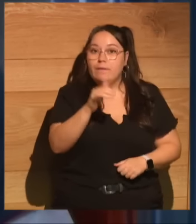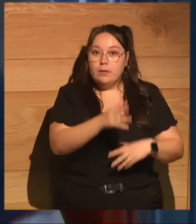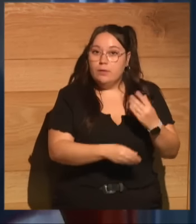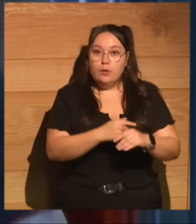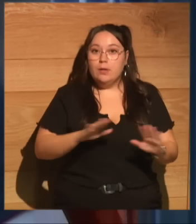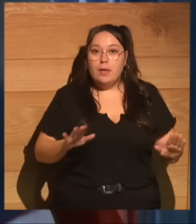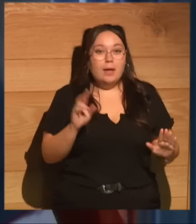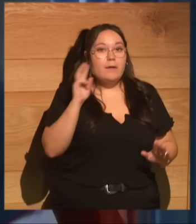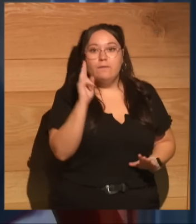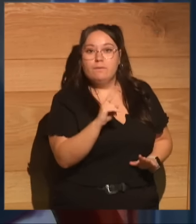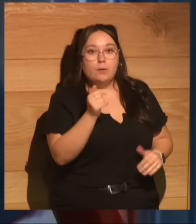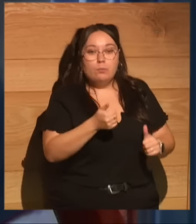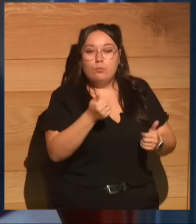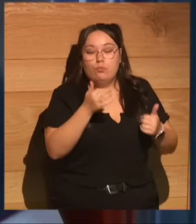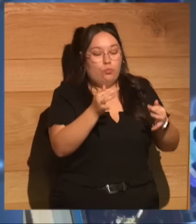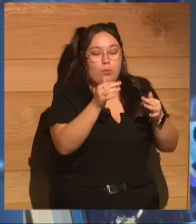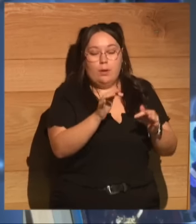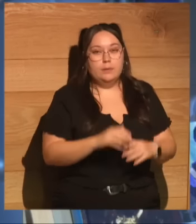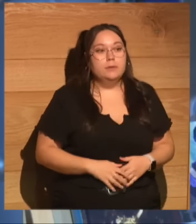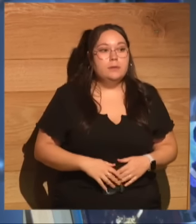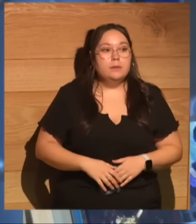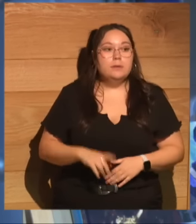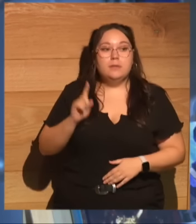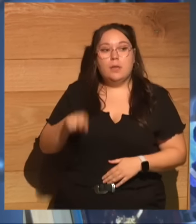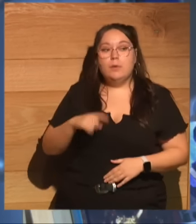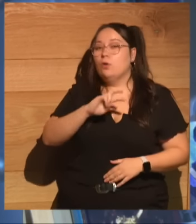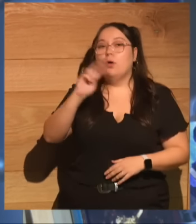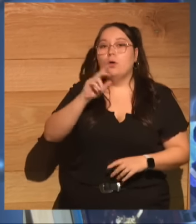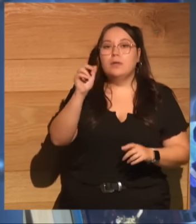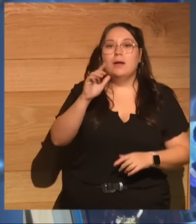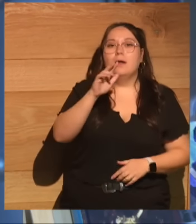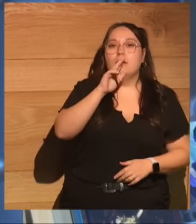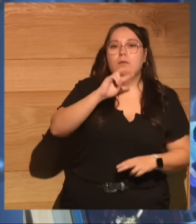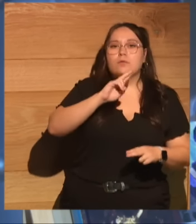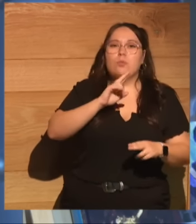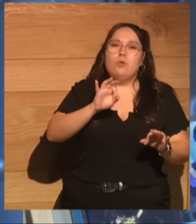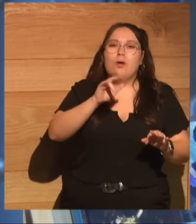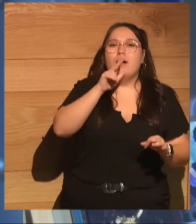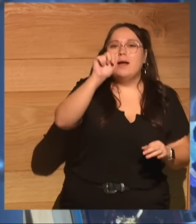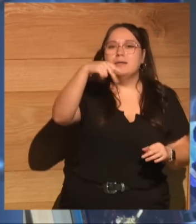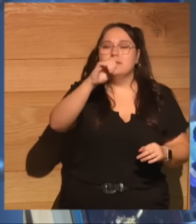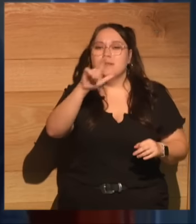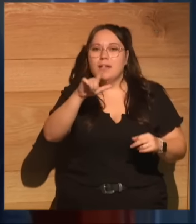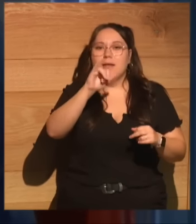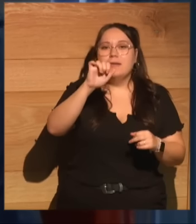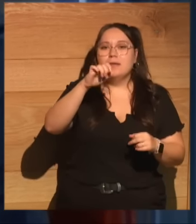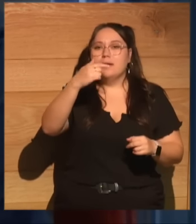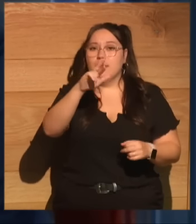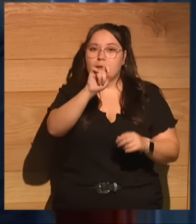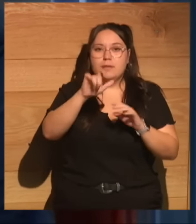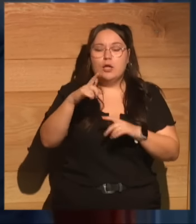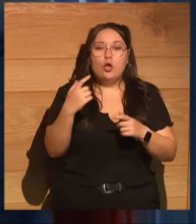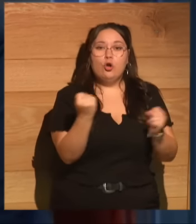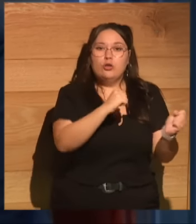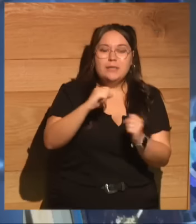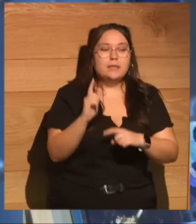y nadie la volvió a ver. También había hecho una película para televisión, que era Hansel y Gretel. Hansel y Gretel, con ninjas, Kung Fu. Sí, había trabajado con actores,